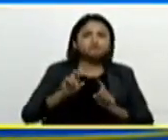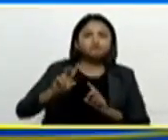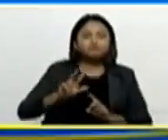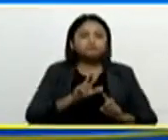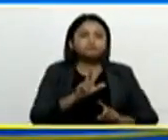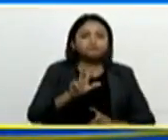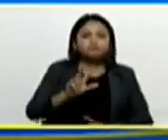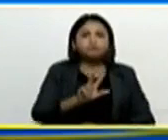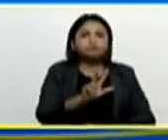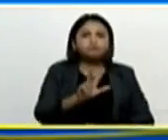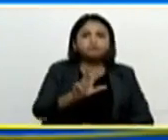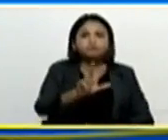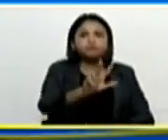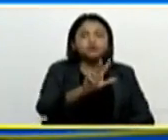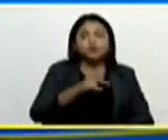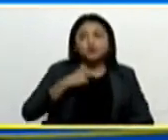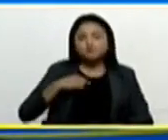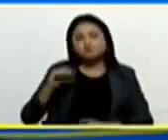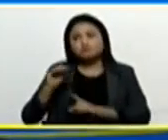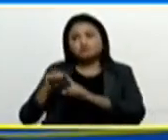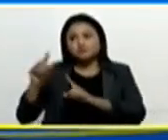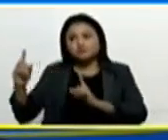dije a Chávez,